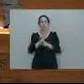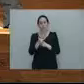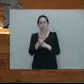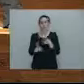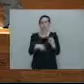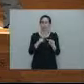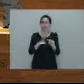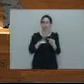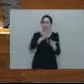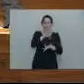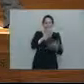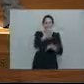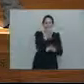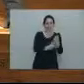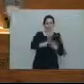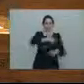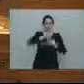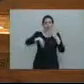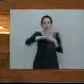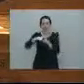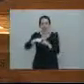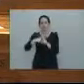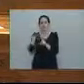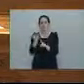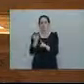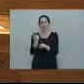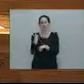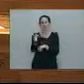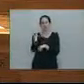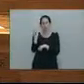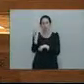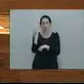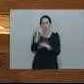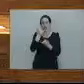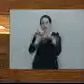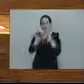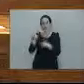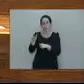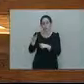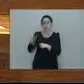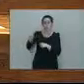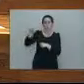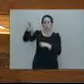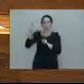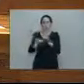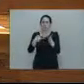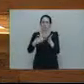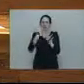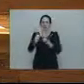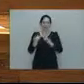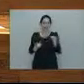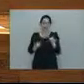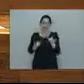una parte, la crisis económica y, por otra parte, el alza continuado de unos precios energéticos, de un sistema energético